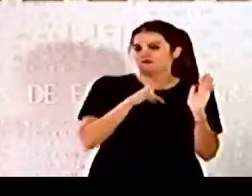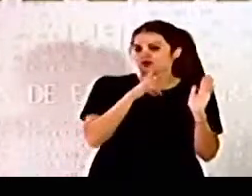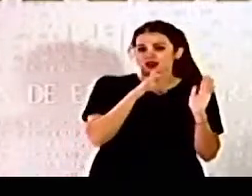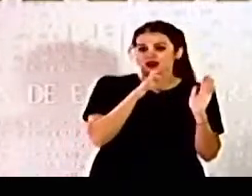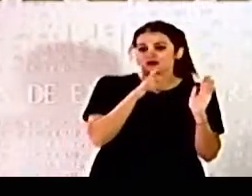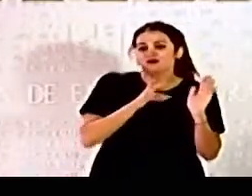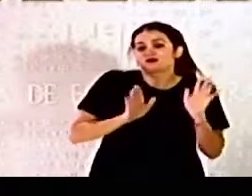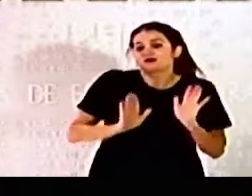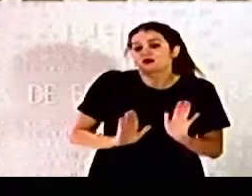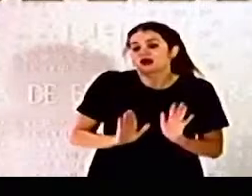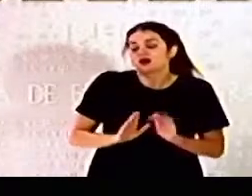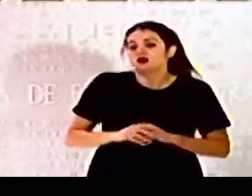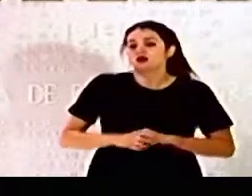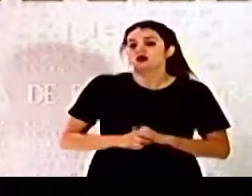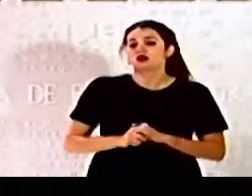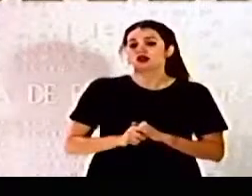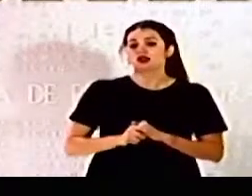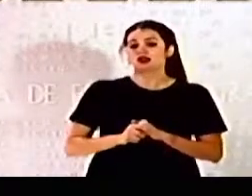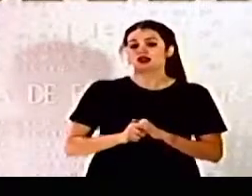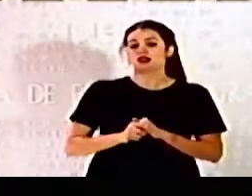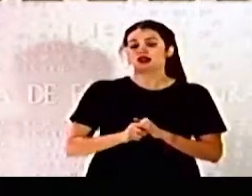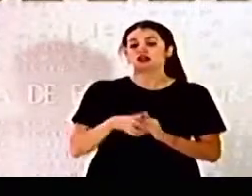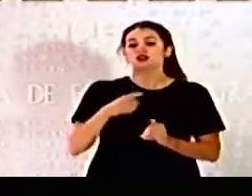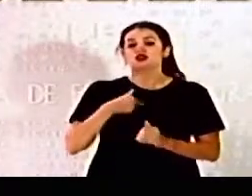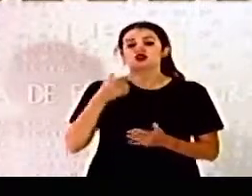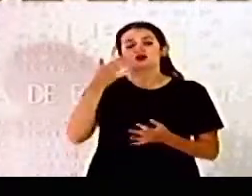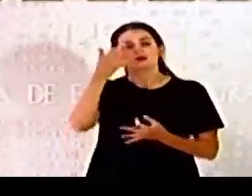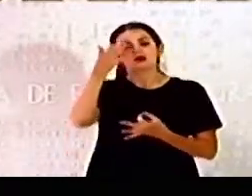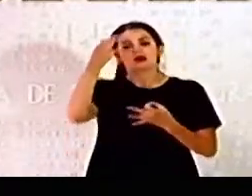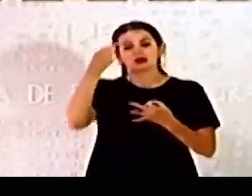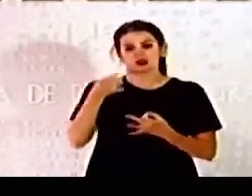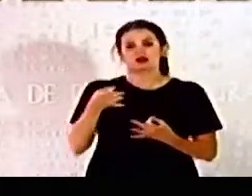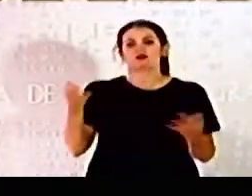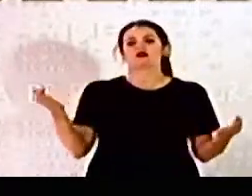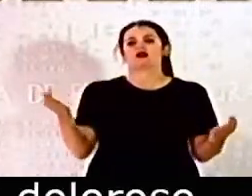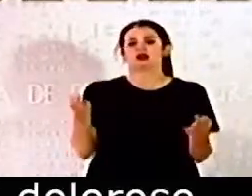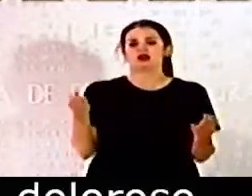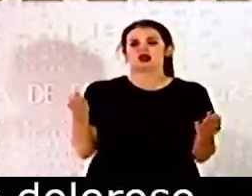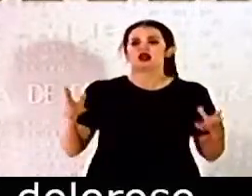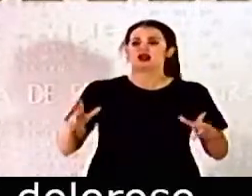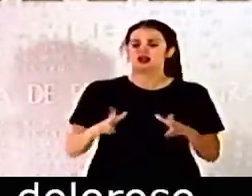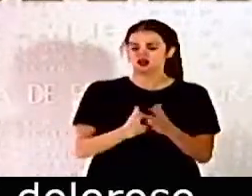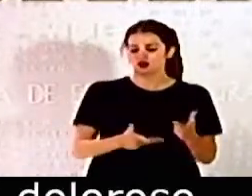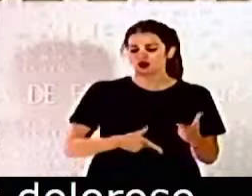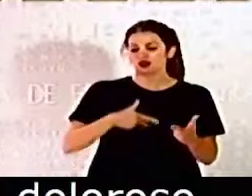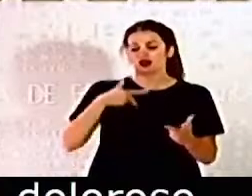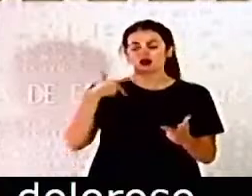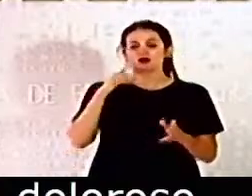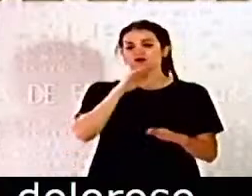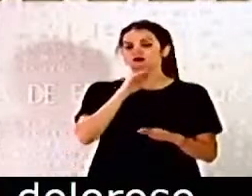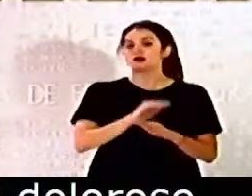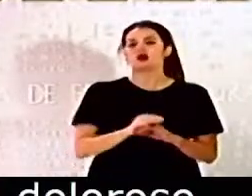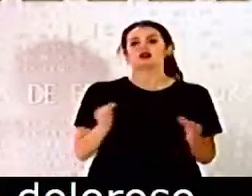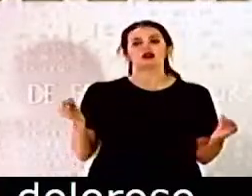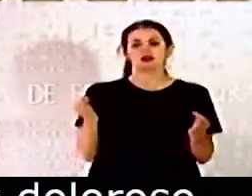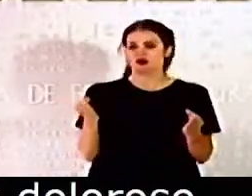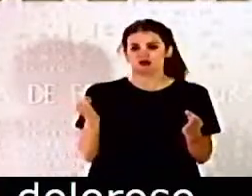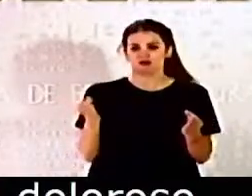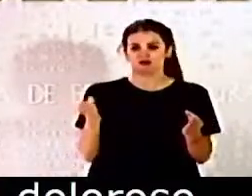Pero creo que esto se lo tiene que aplicar toda la sociedad. Cuando digo toda la sociedad es